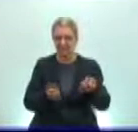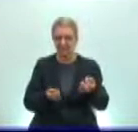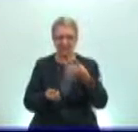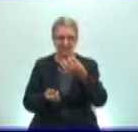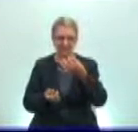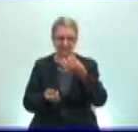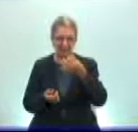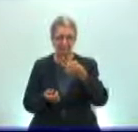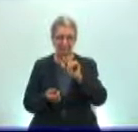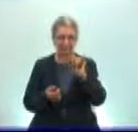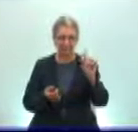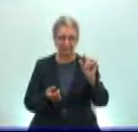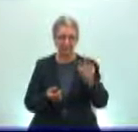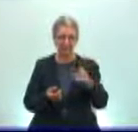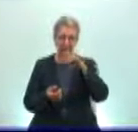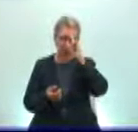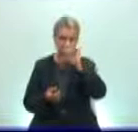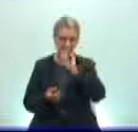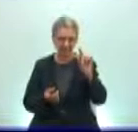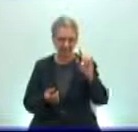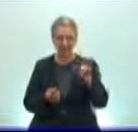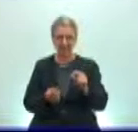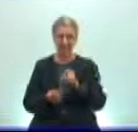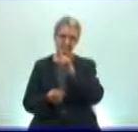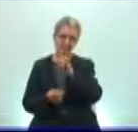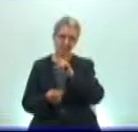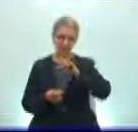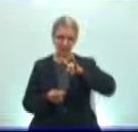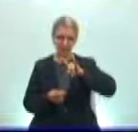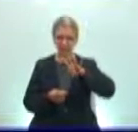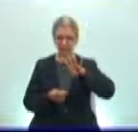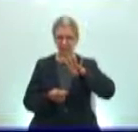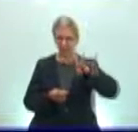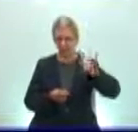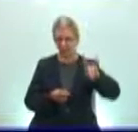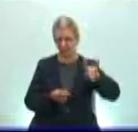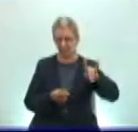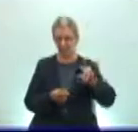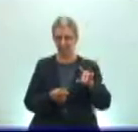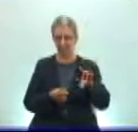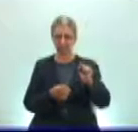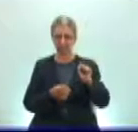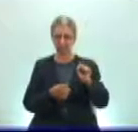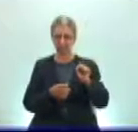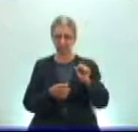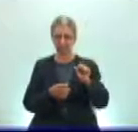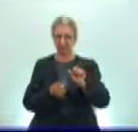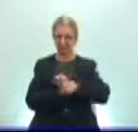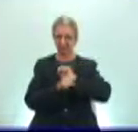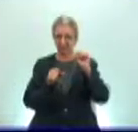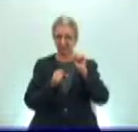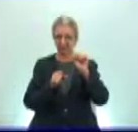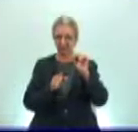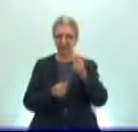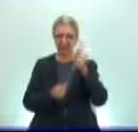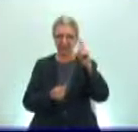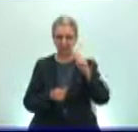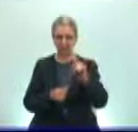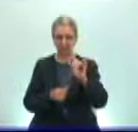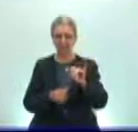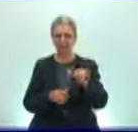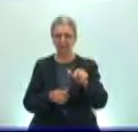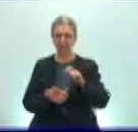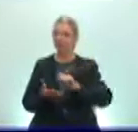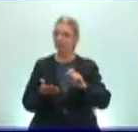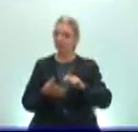los hospitales. Y en 1949 se obtiene la bomba atómica. Le damos unos segundos para que puedan